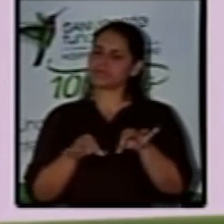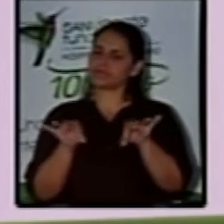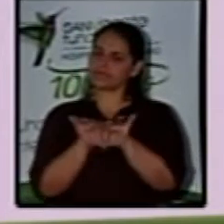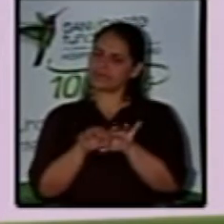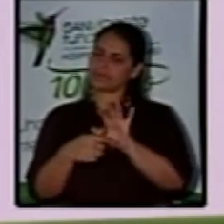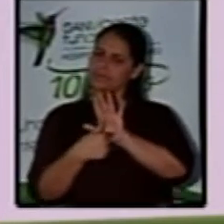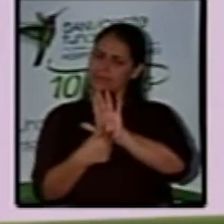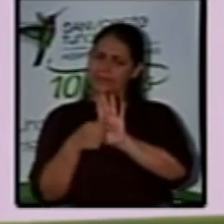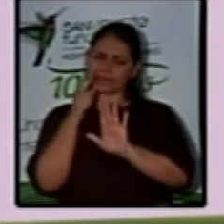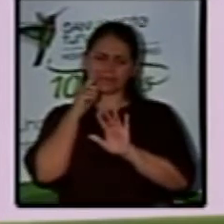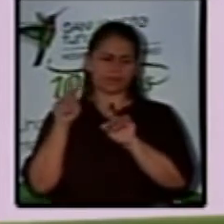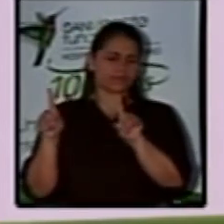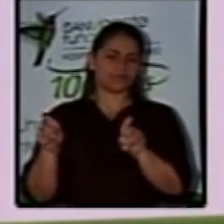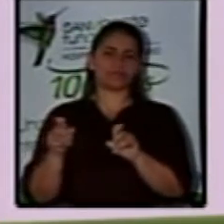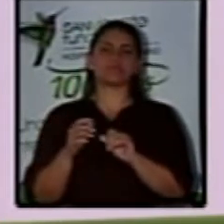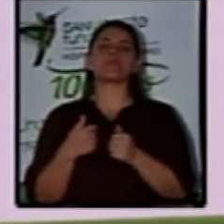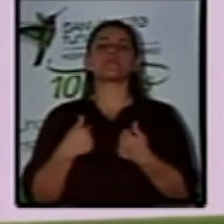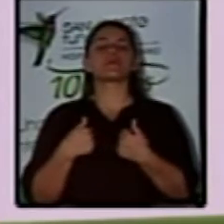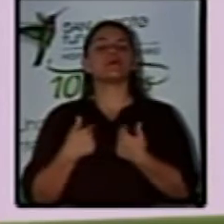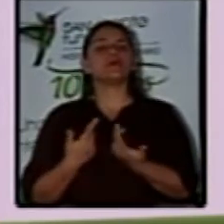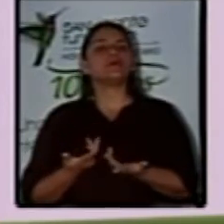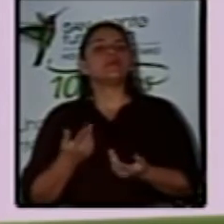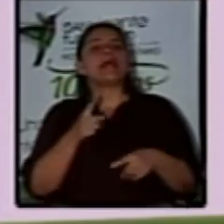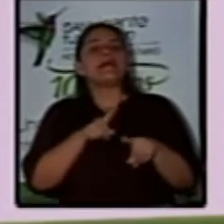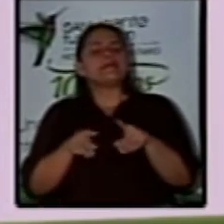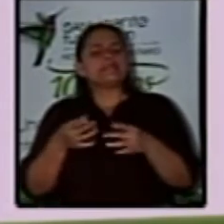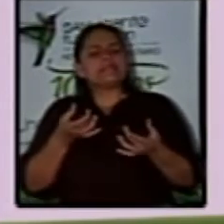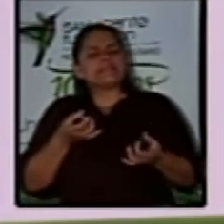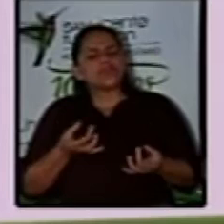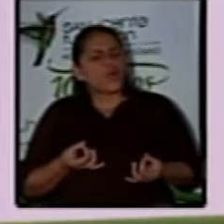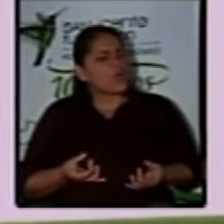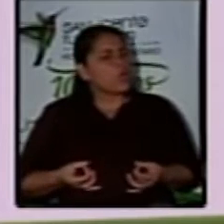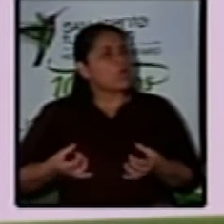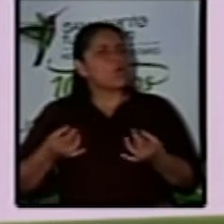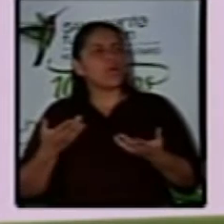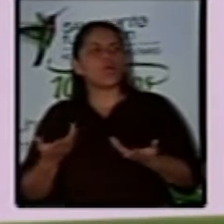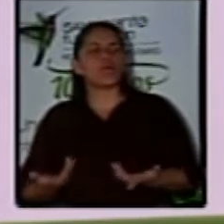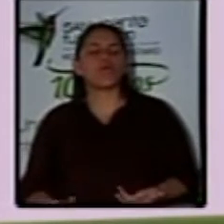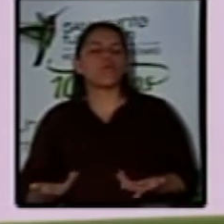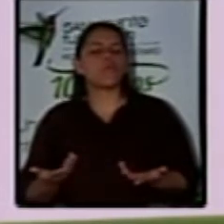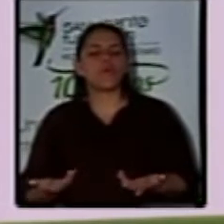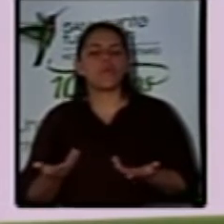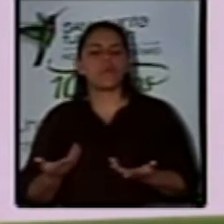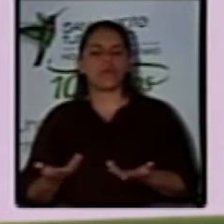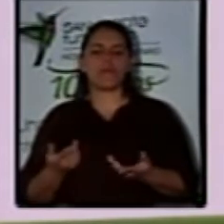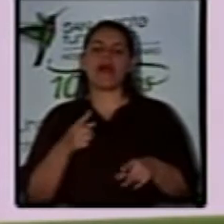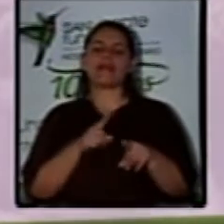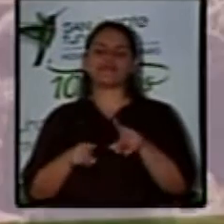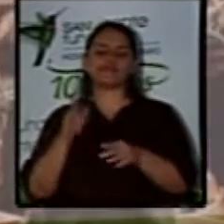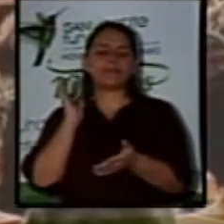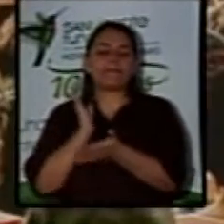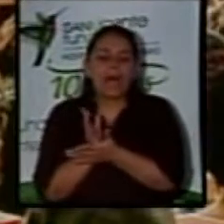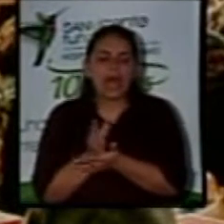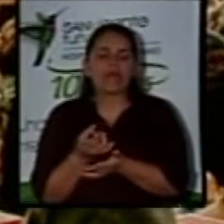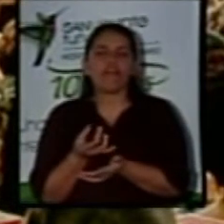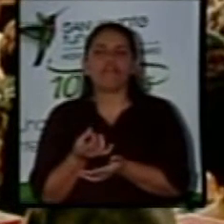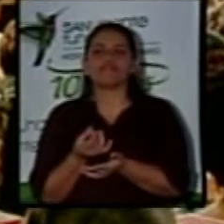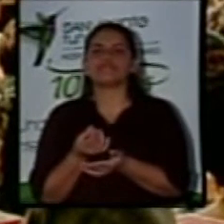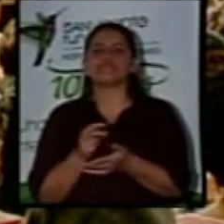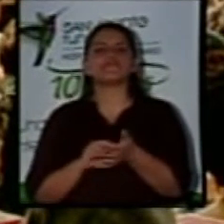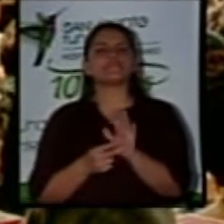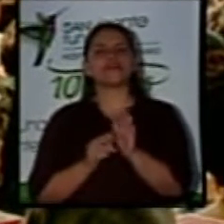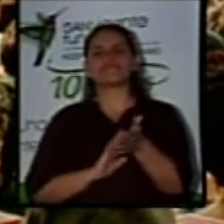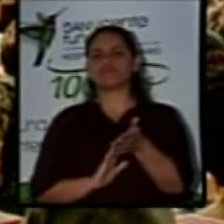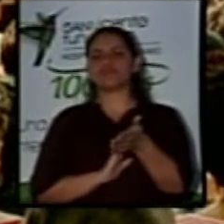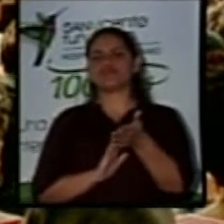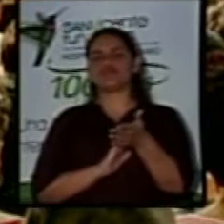que les quiero transmitir es que estos síntomas muchas veces se manifiestan, pero cuando la enfermedad ya está avanzada, o sea,